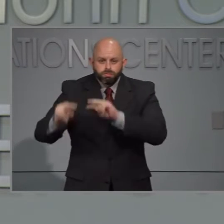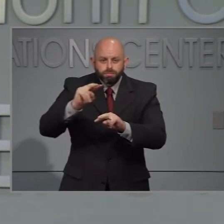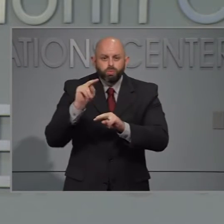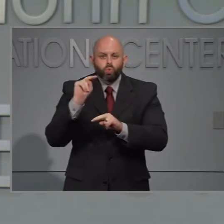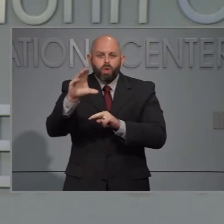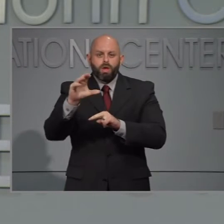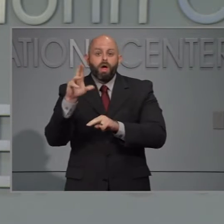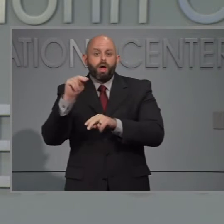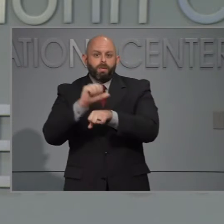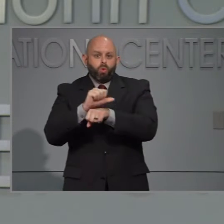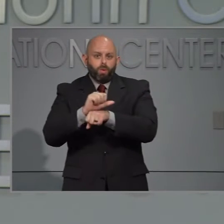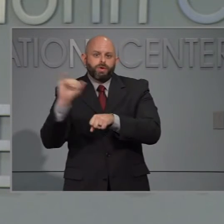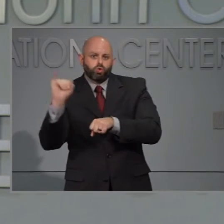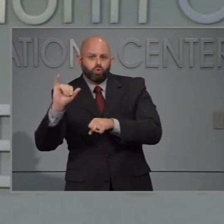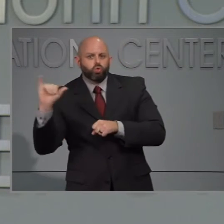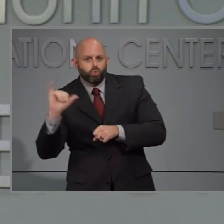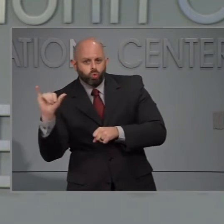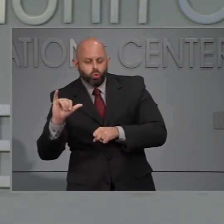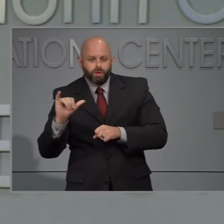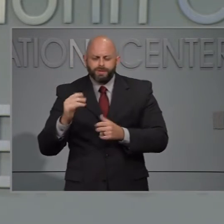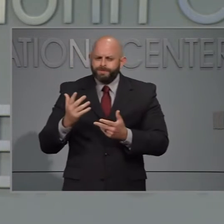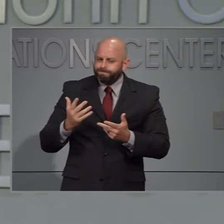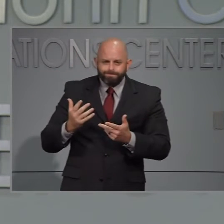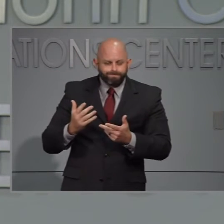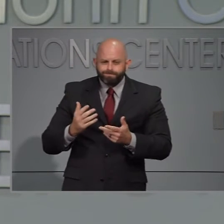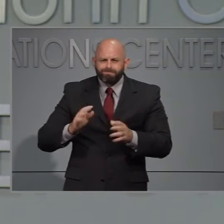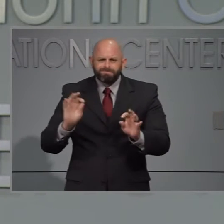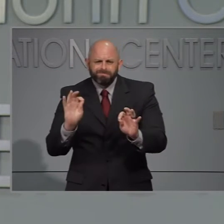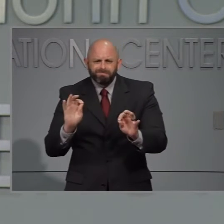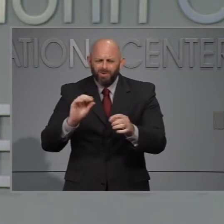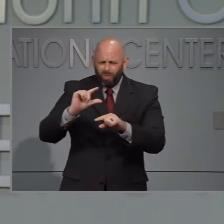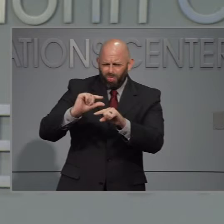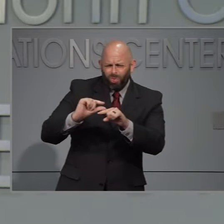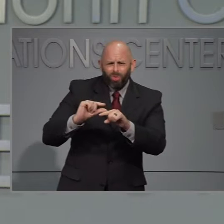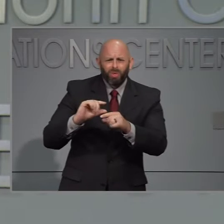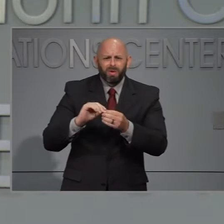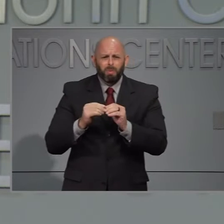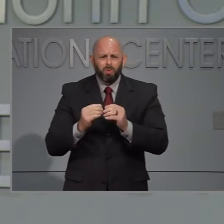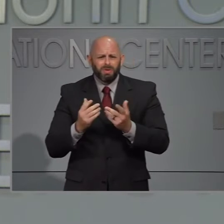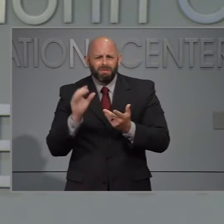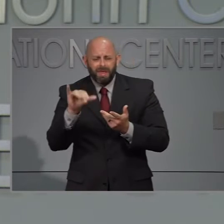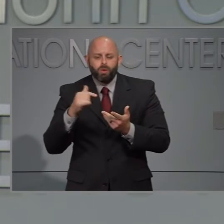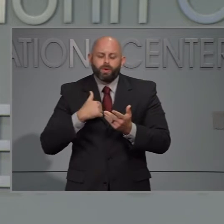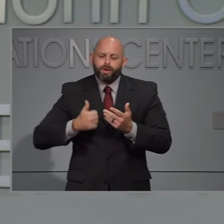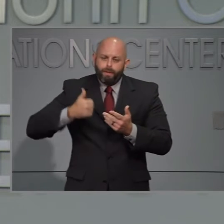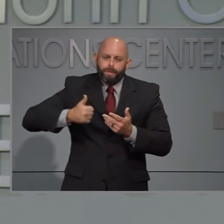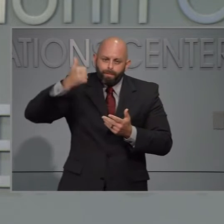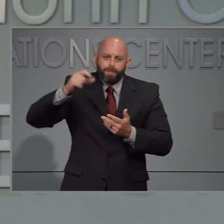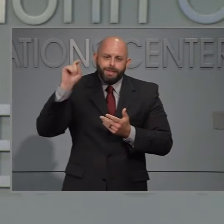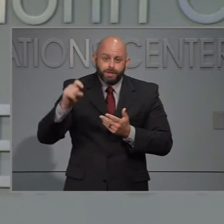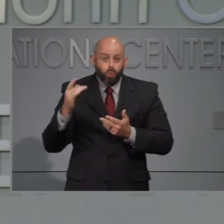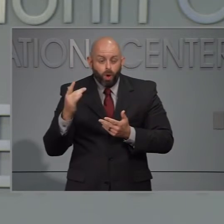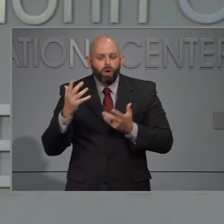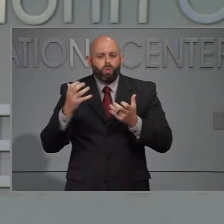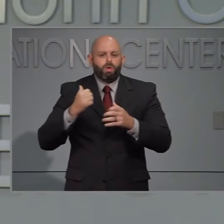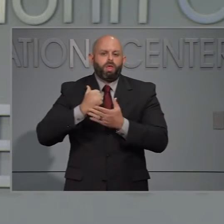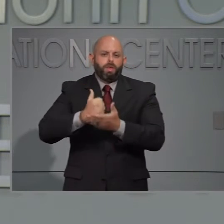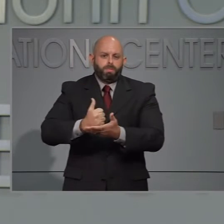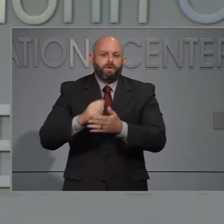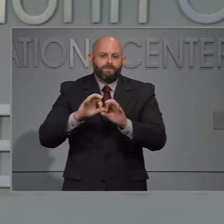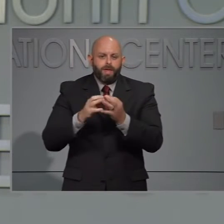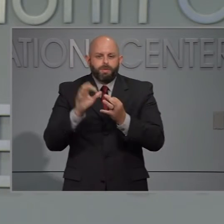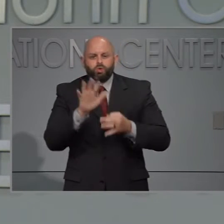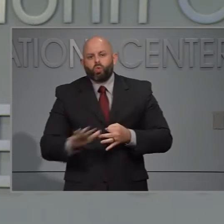aquí en el estado, especialmente en vista de este virus y lo que ha hecho a las familias en todo el estado.